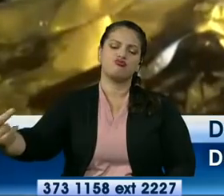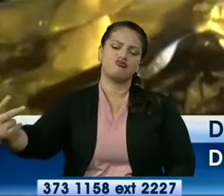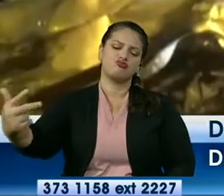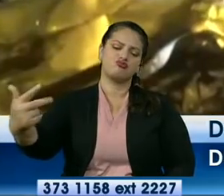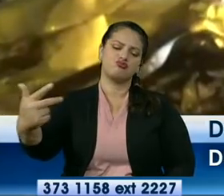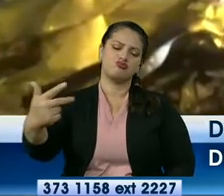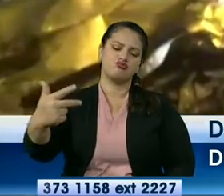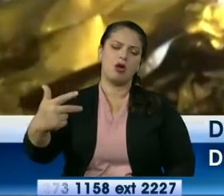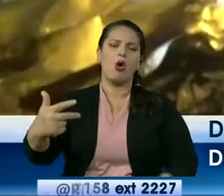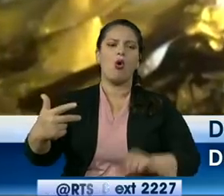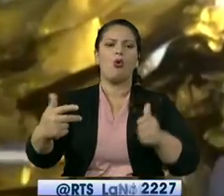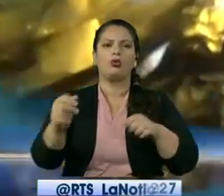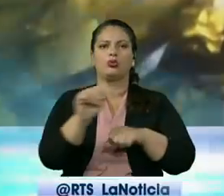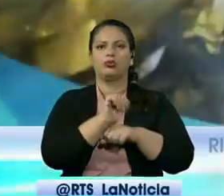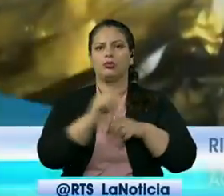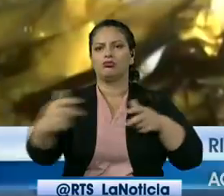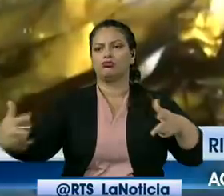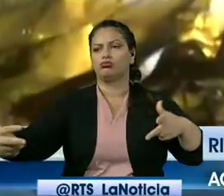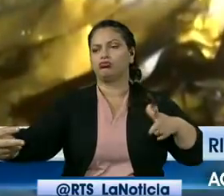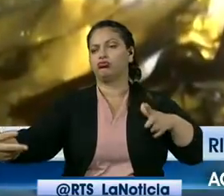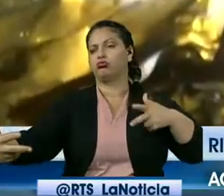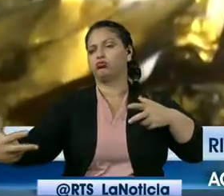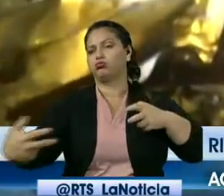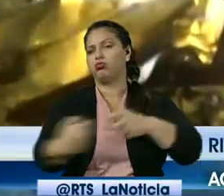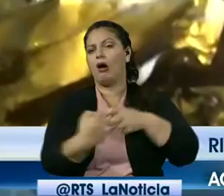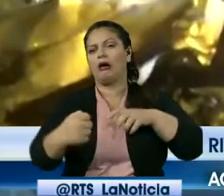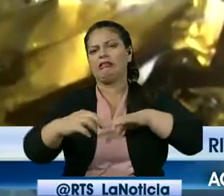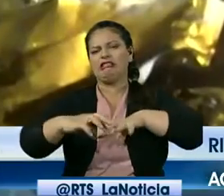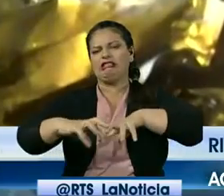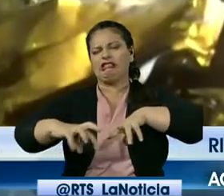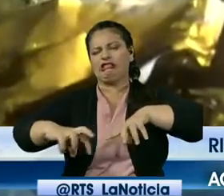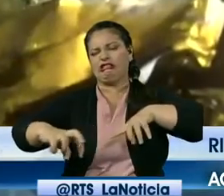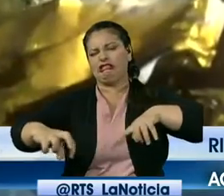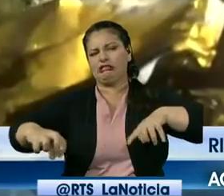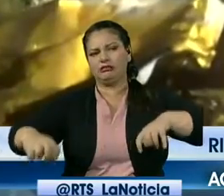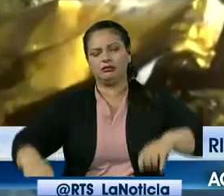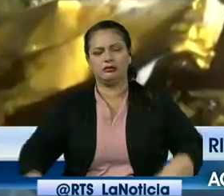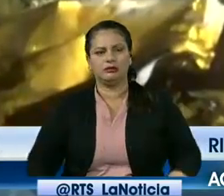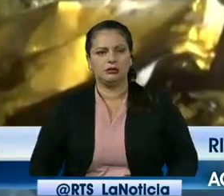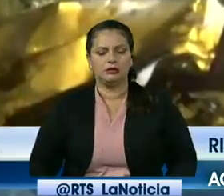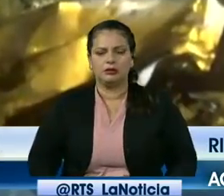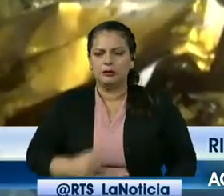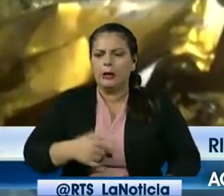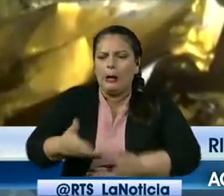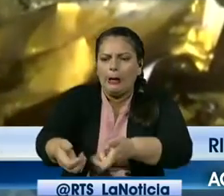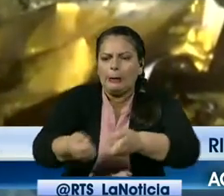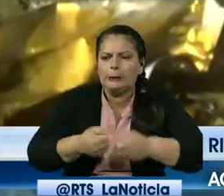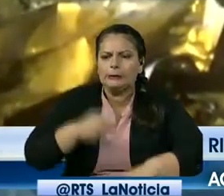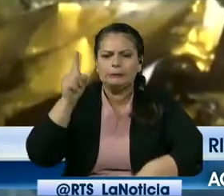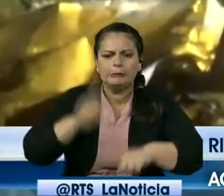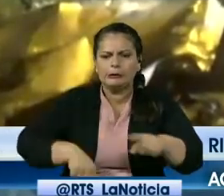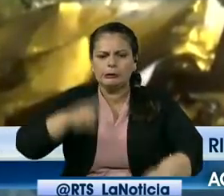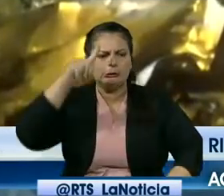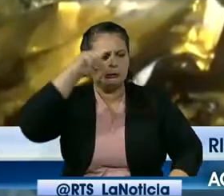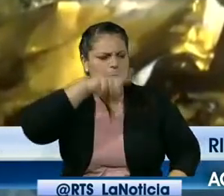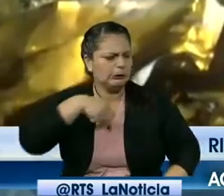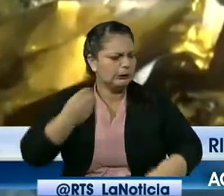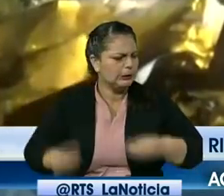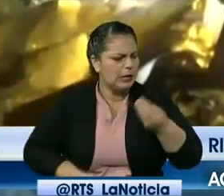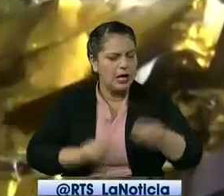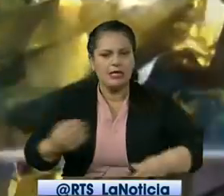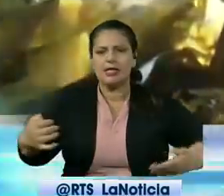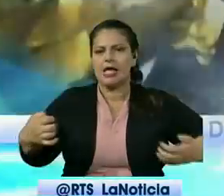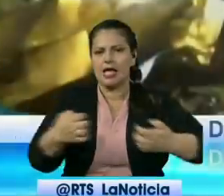persona atrapada dentro del habitáculo que se procedió a utilizar equipos hidráulicos. Tenía la parte inferior